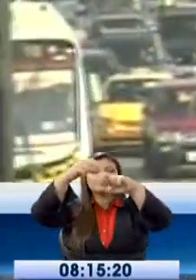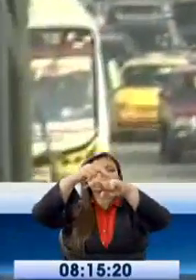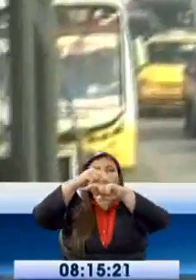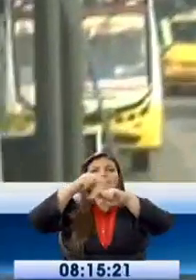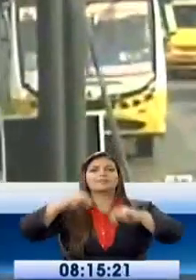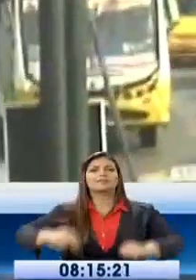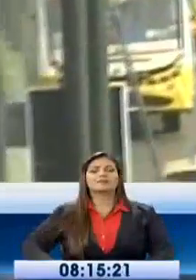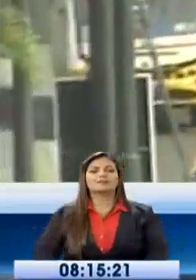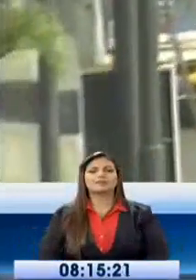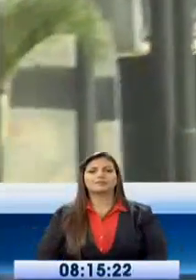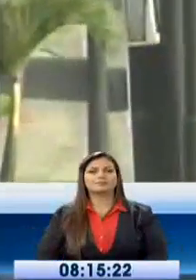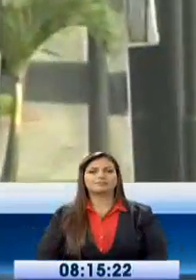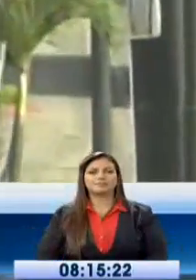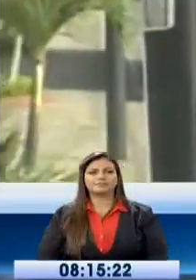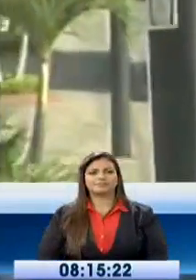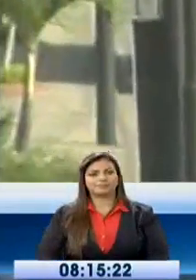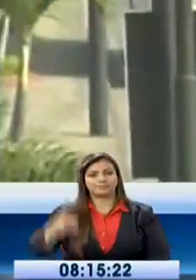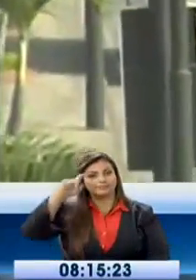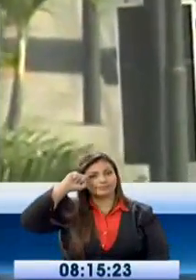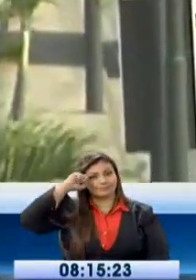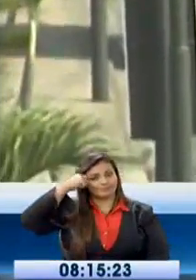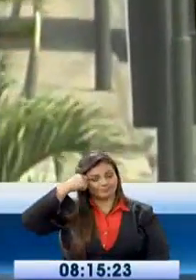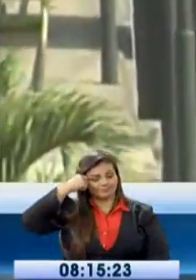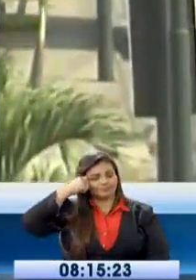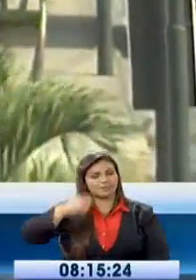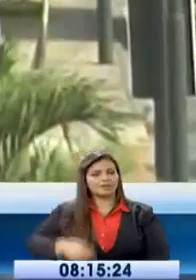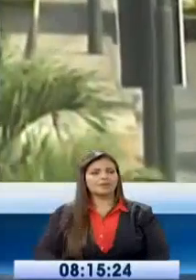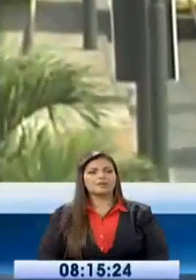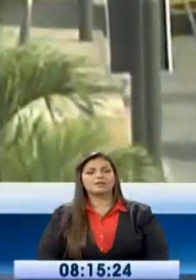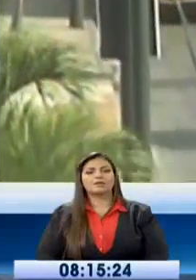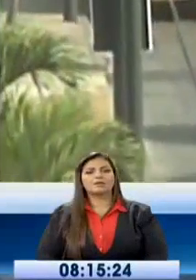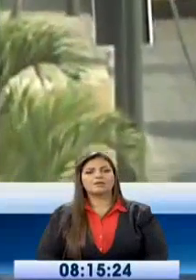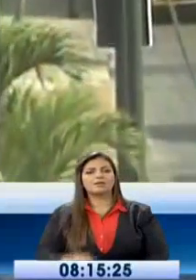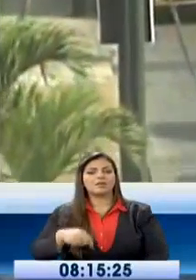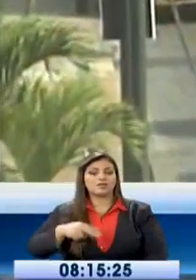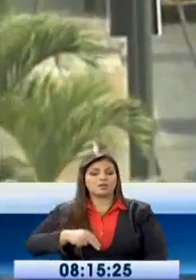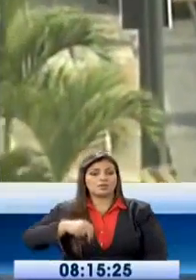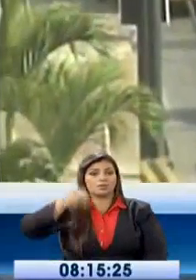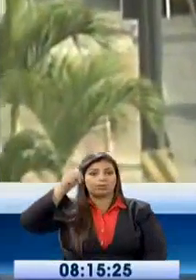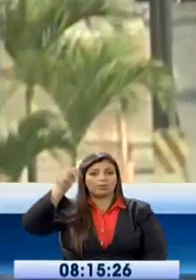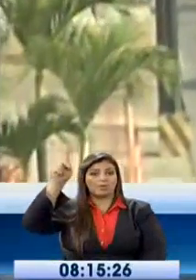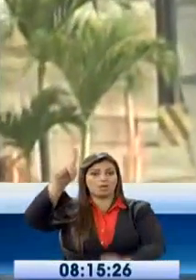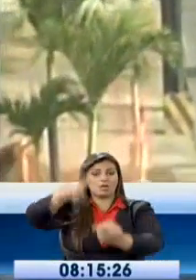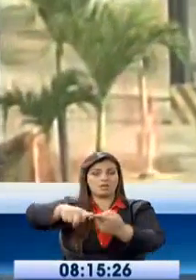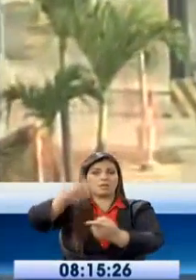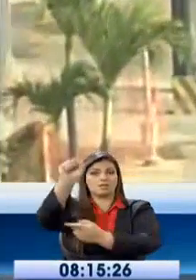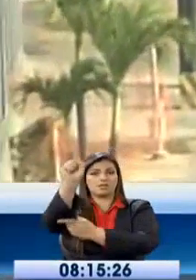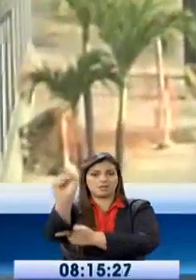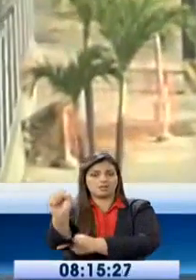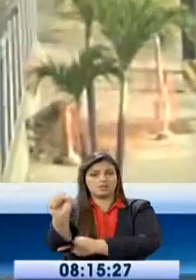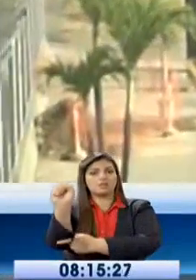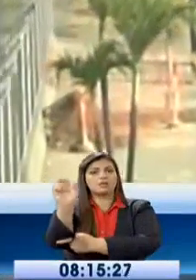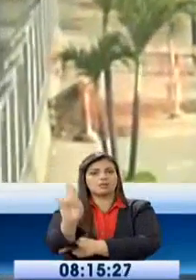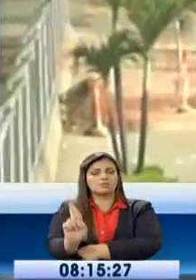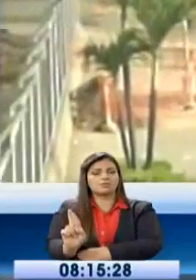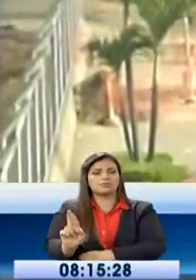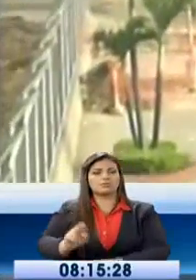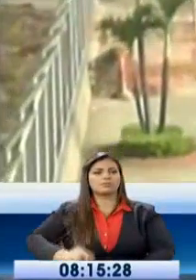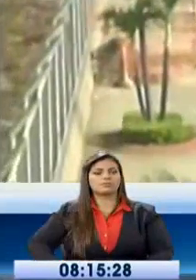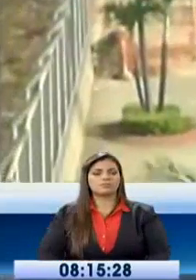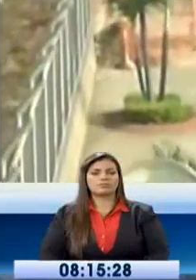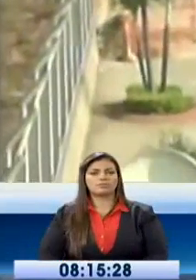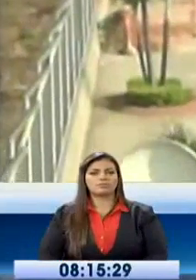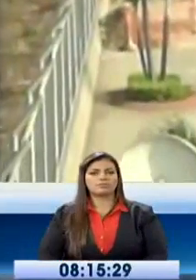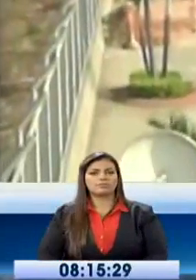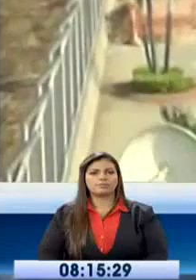fluidez. Recordemos que estamos en el sentido norte-sur, por aquí transitan todos aquellos vehículos que